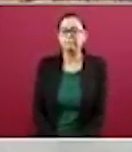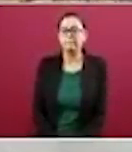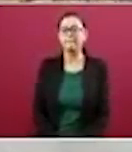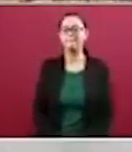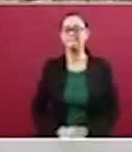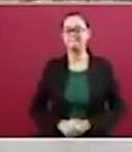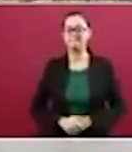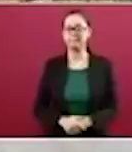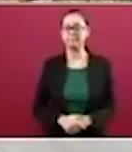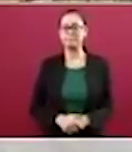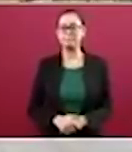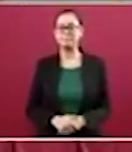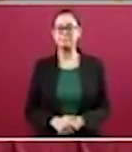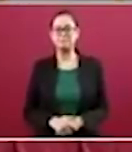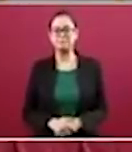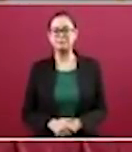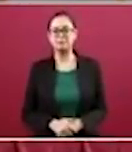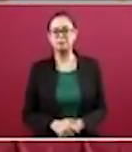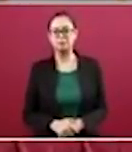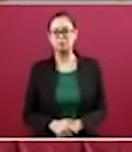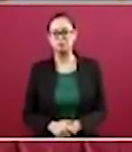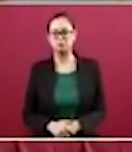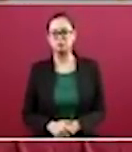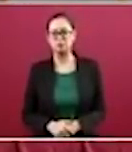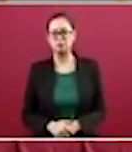Sí, señor. Estamos en este momento